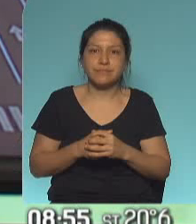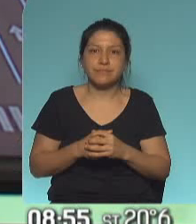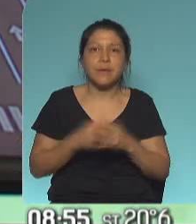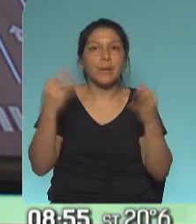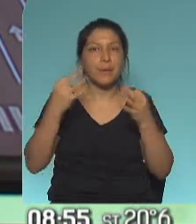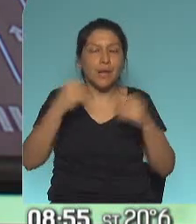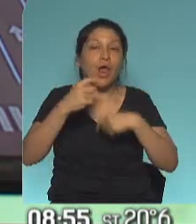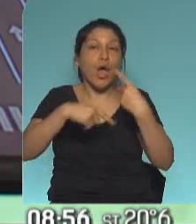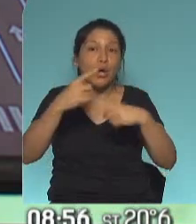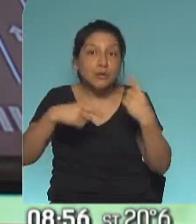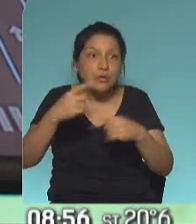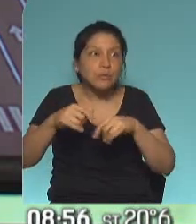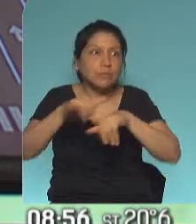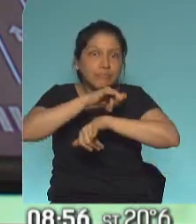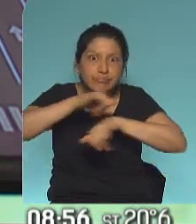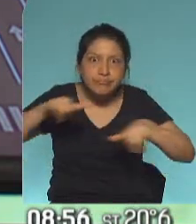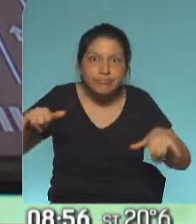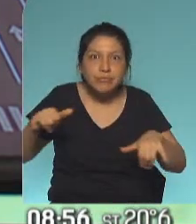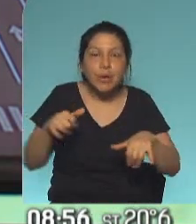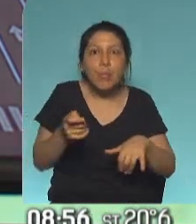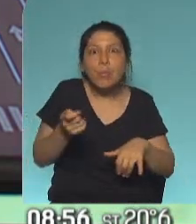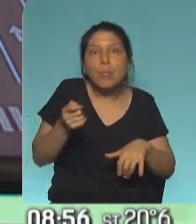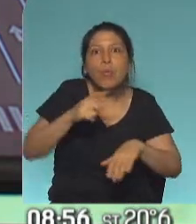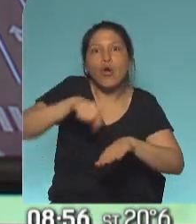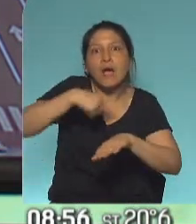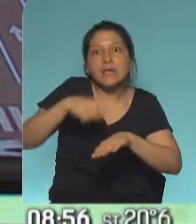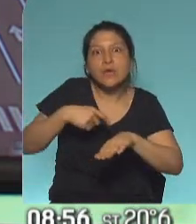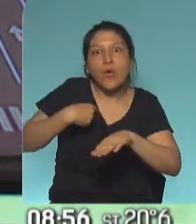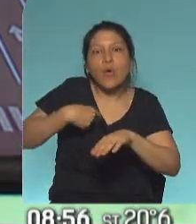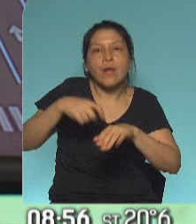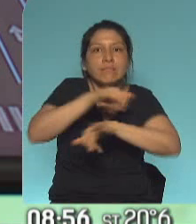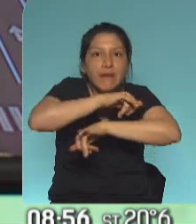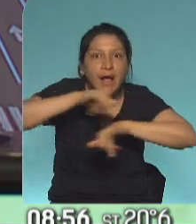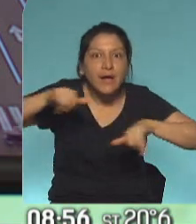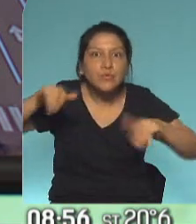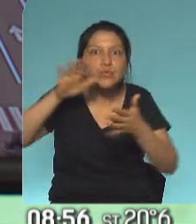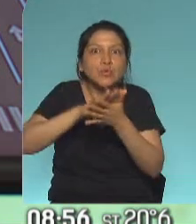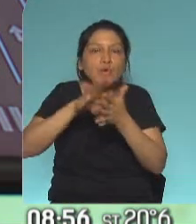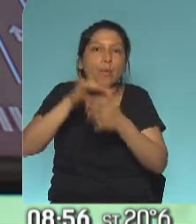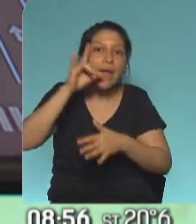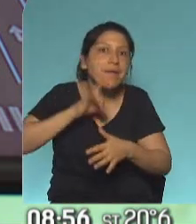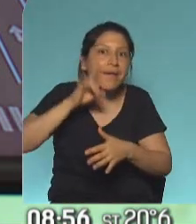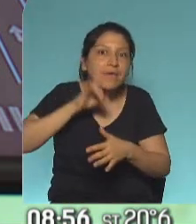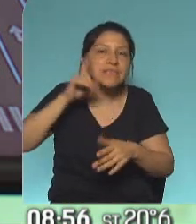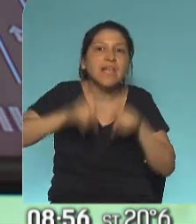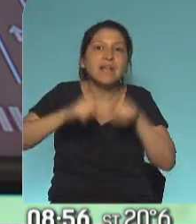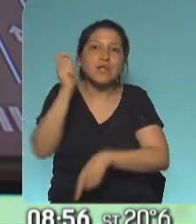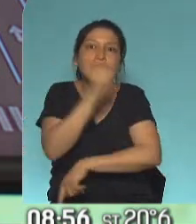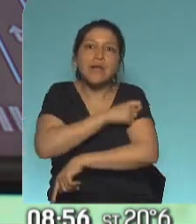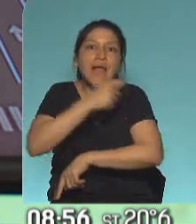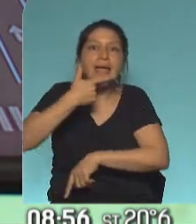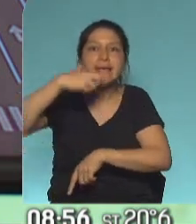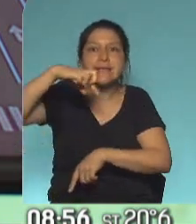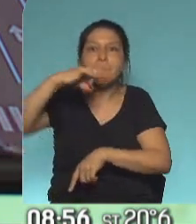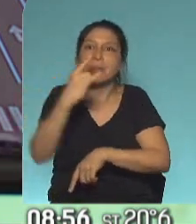bien continúan las repercusiones claro las pocas horas de la publicación de la prestigiosa revista the lancet sobre la efectividad del sputnik 91